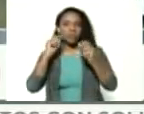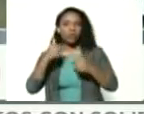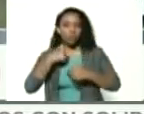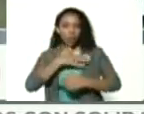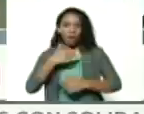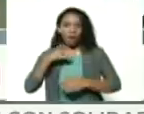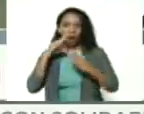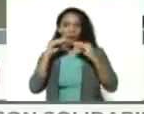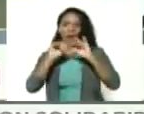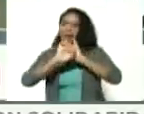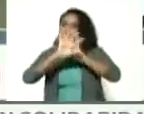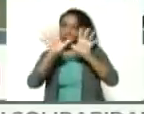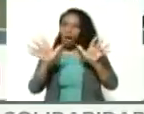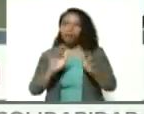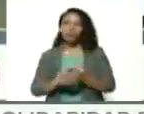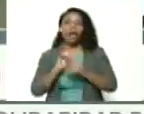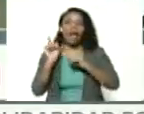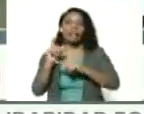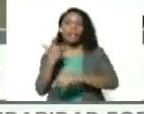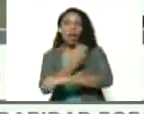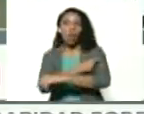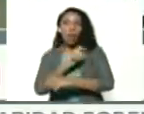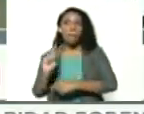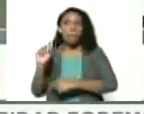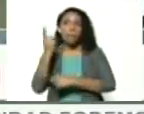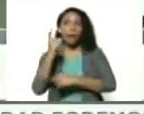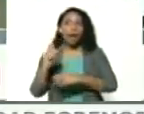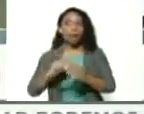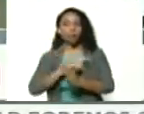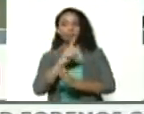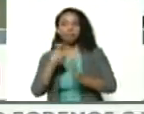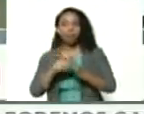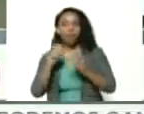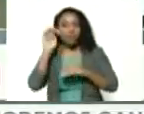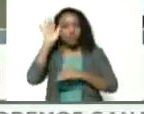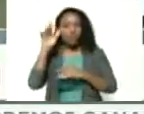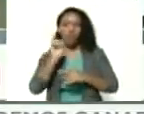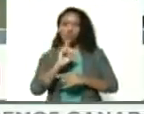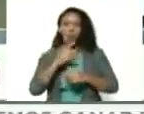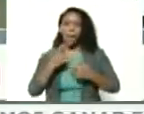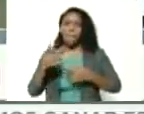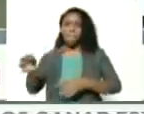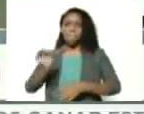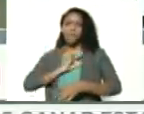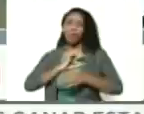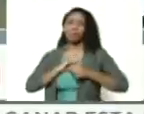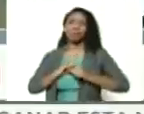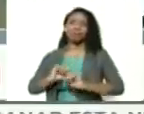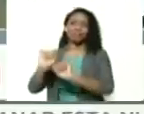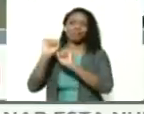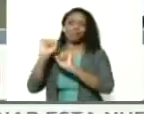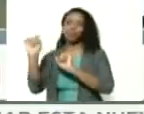a la gente claro. Estas vacunas de primera generación no evitan que se te pegue la enfermedad.